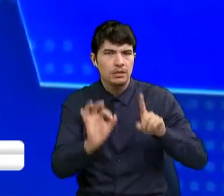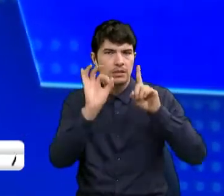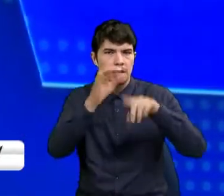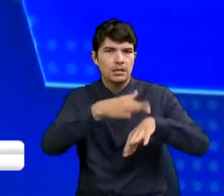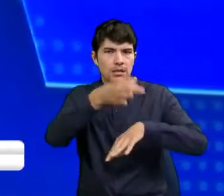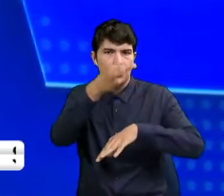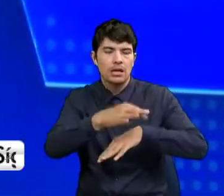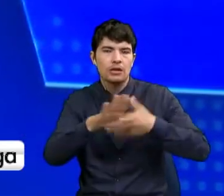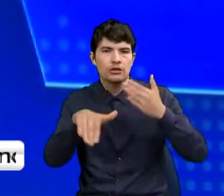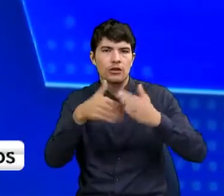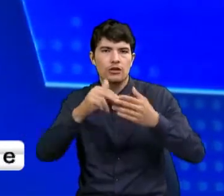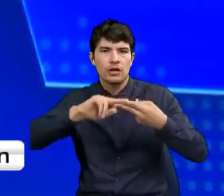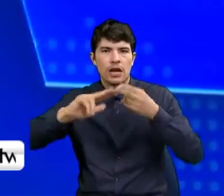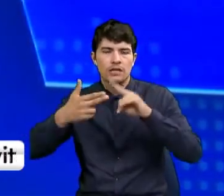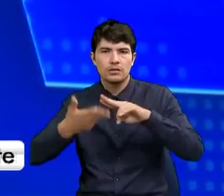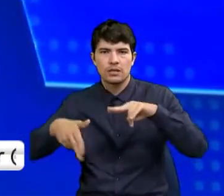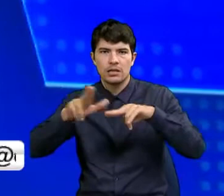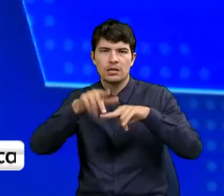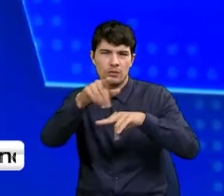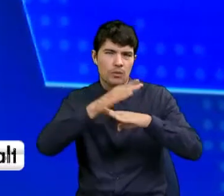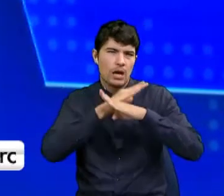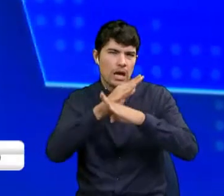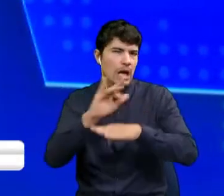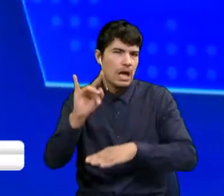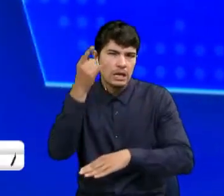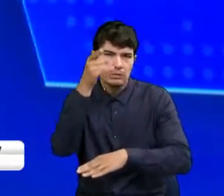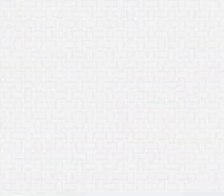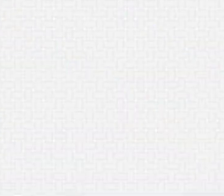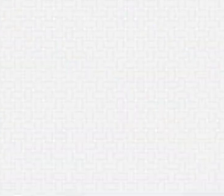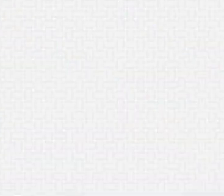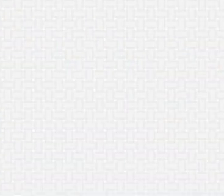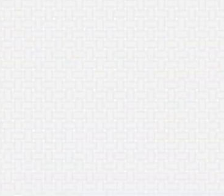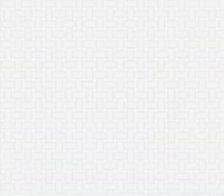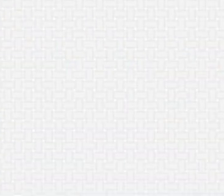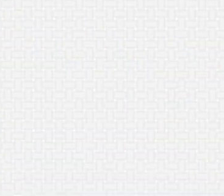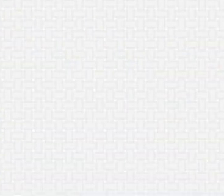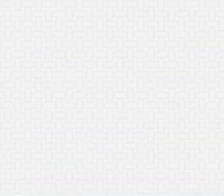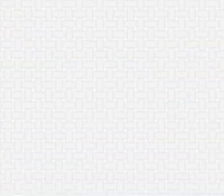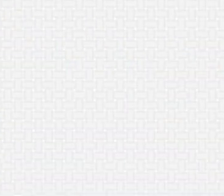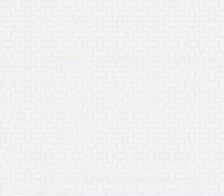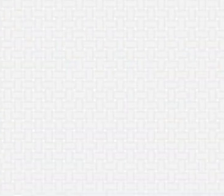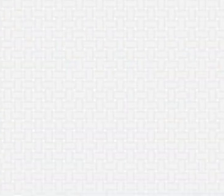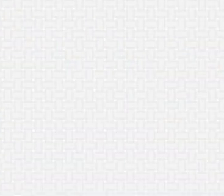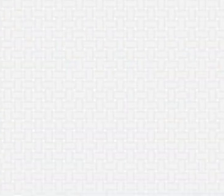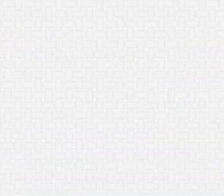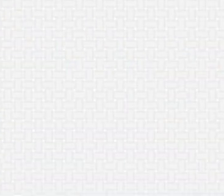tiene que ver con los y así evitar sanciones en un futuro ganando